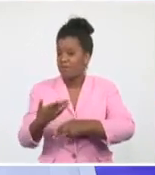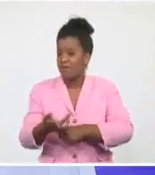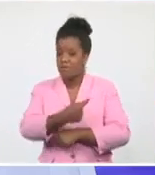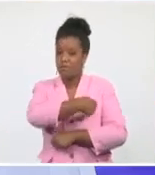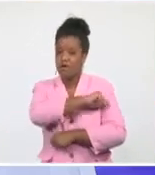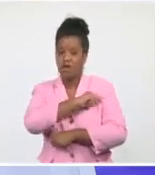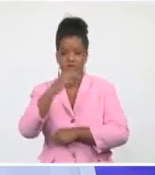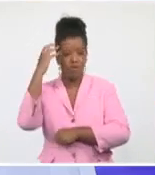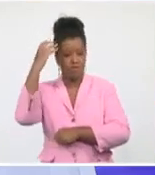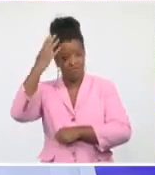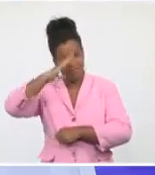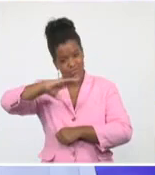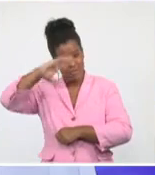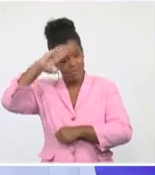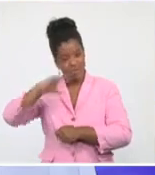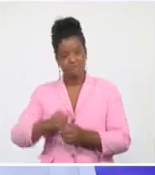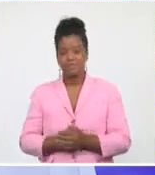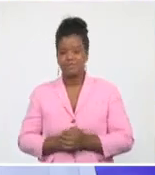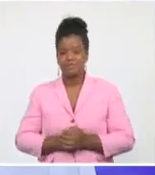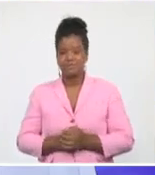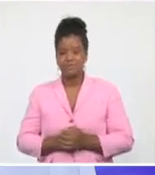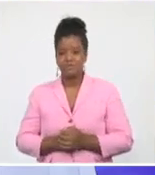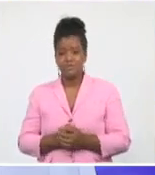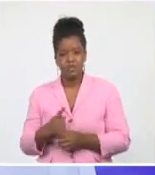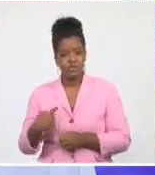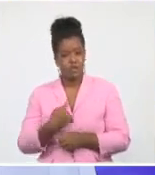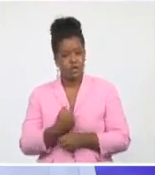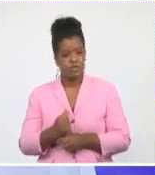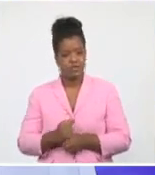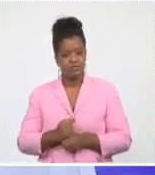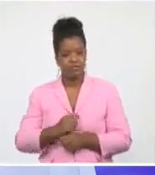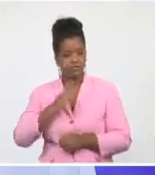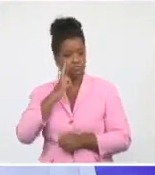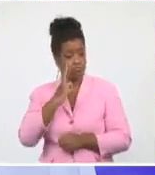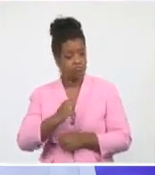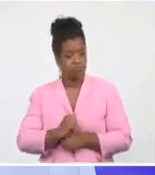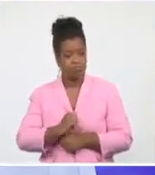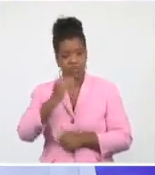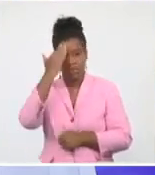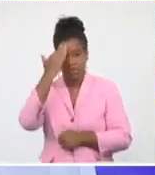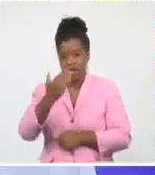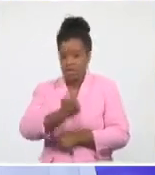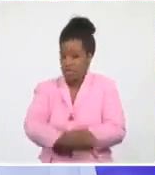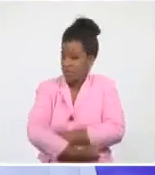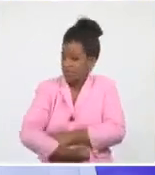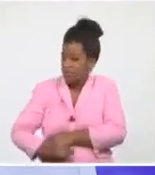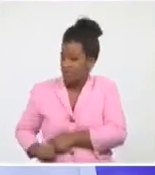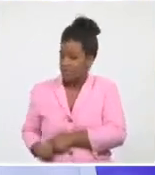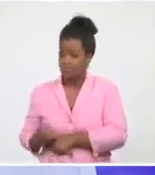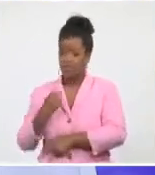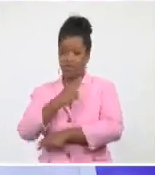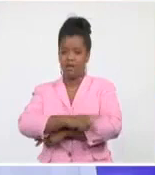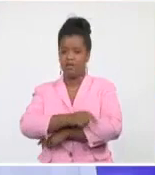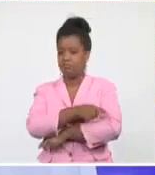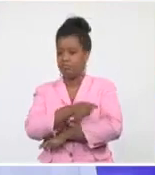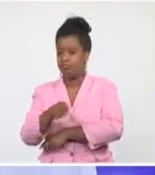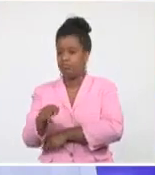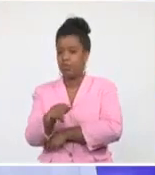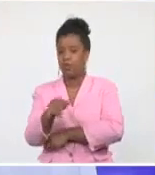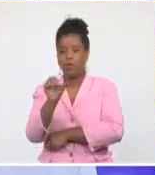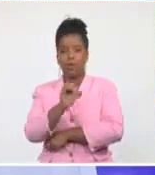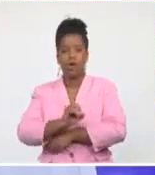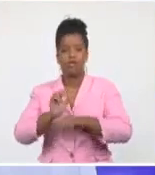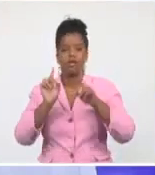gobierno cubanos. Hay que reconocer y agradecer los esfuerzos del Principado de Andorra para organizar esta cumbre y